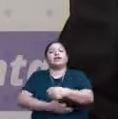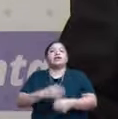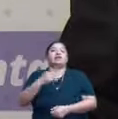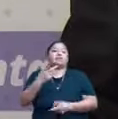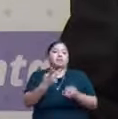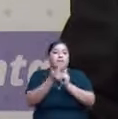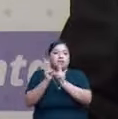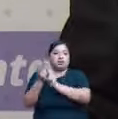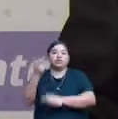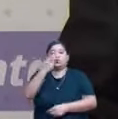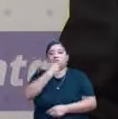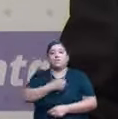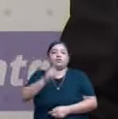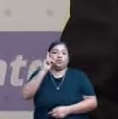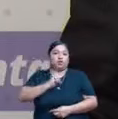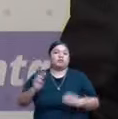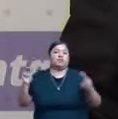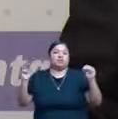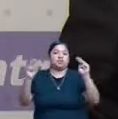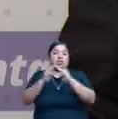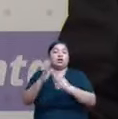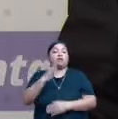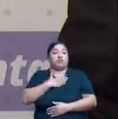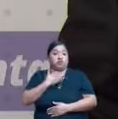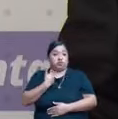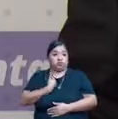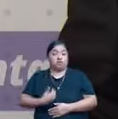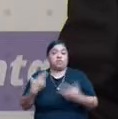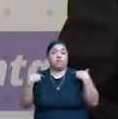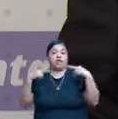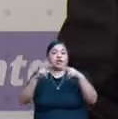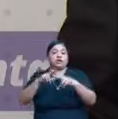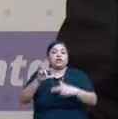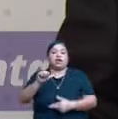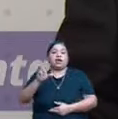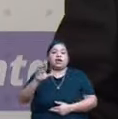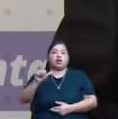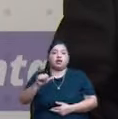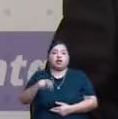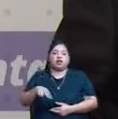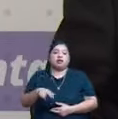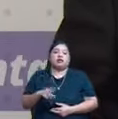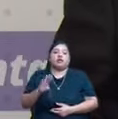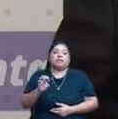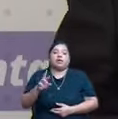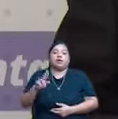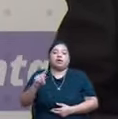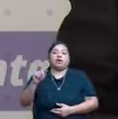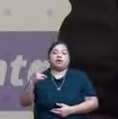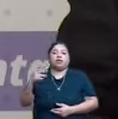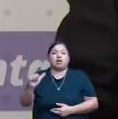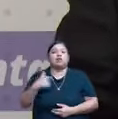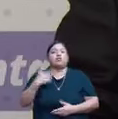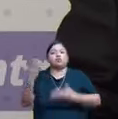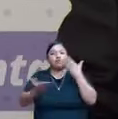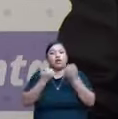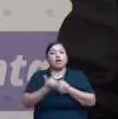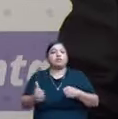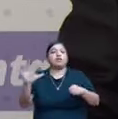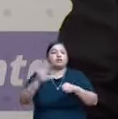de Mixquiahuala. Soy la maestra Ana Berta Díaz Gutiérrez. Estudié una maestría en administración